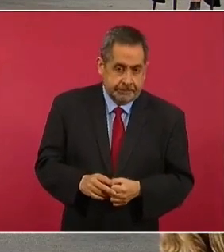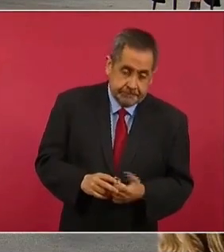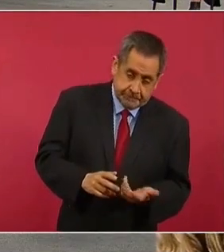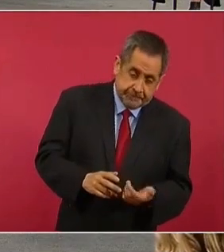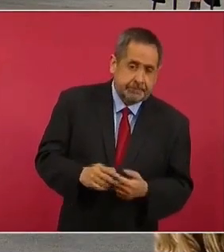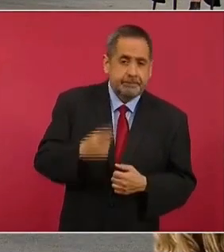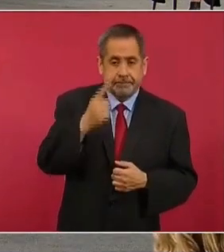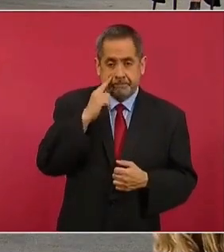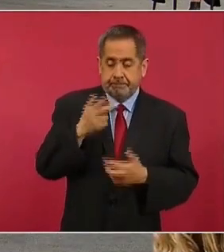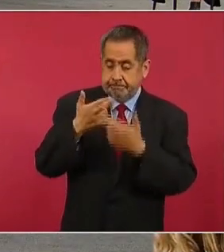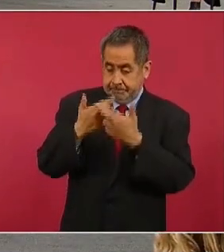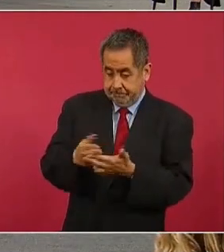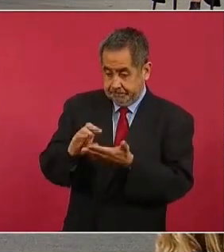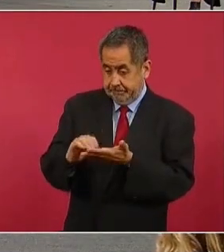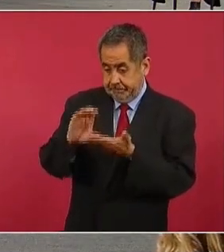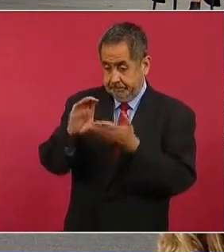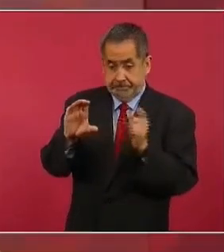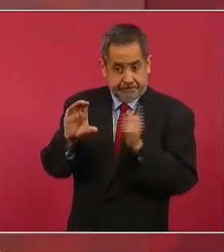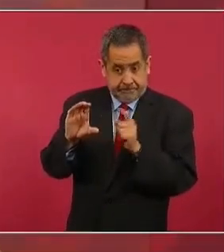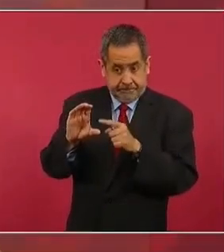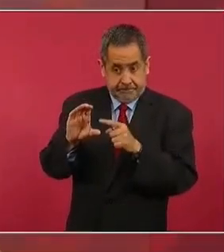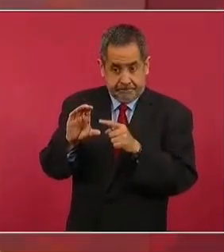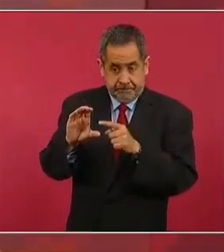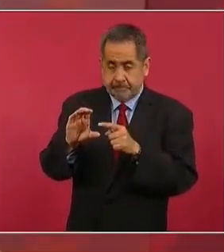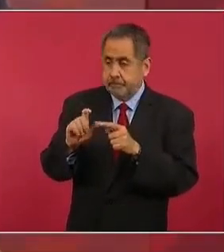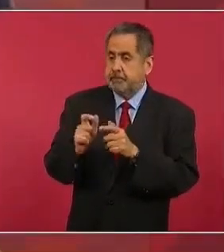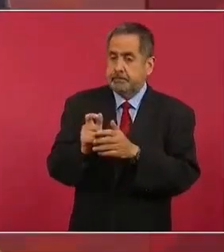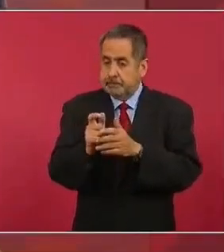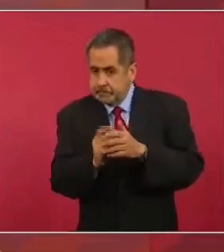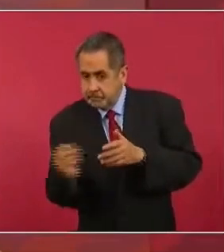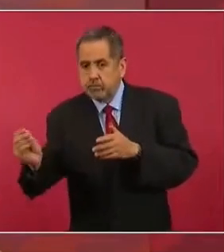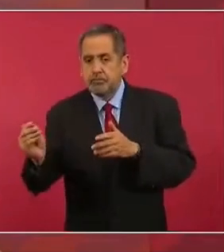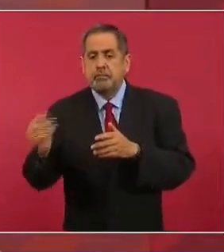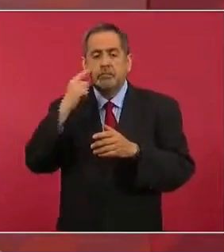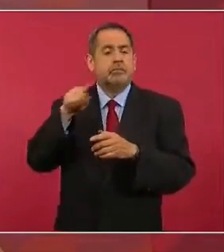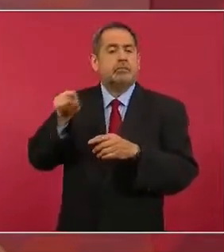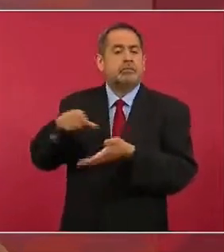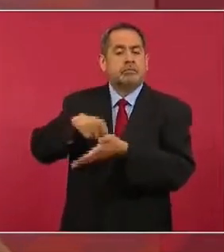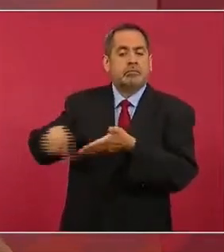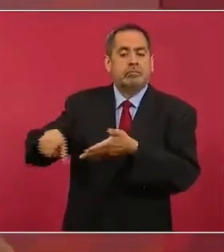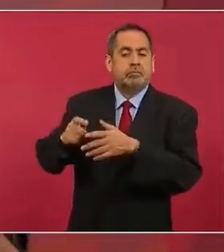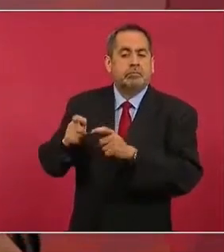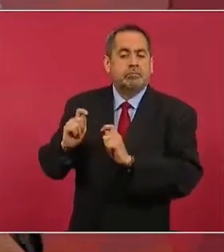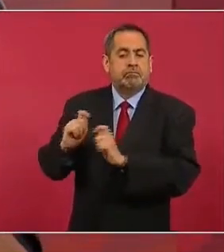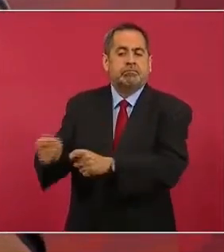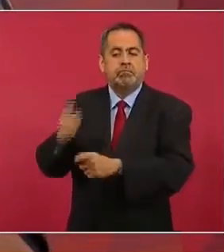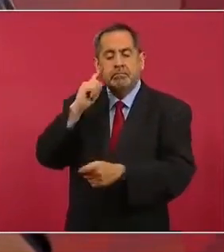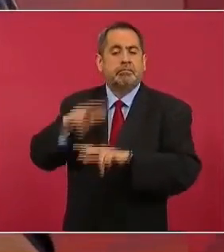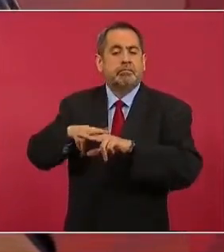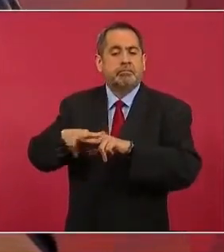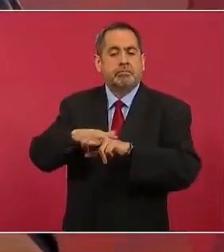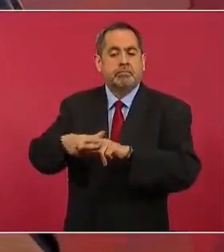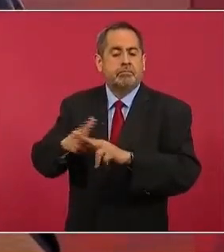ahorro estamos financiando más de la mitad de lo que cuesta el Tren Maya.